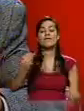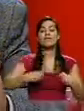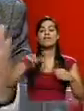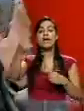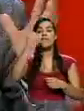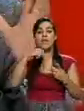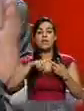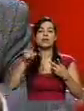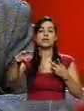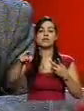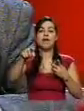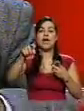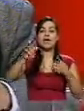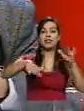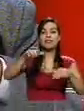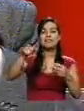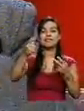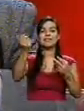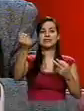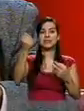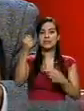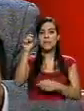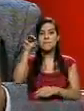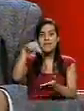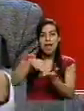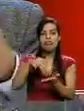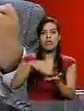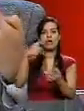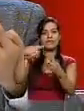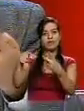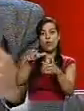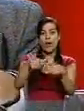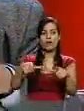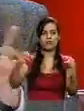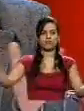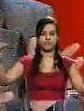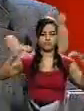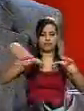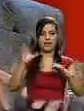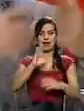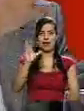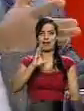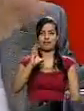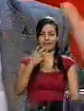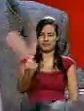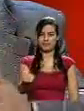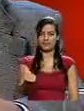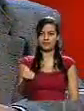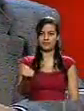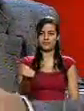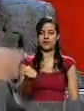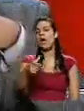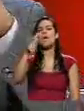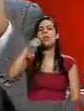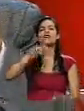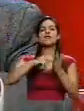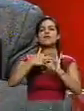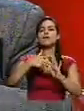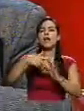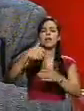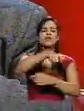Aragua, Caracas. Entonces ahí hay que tomar en cuenta esto, hay que verlo muy bien, porque el pueblo no solamente es la gente que anda por la calle,